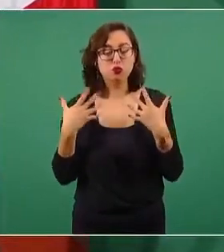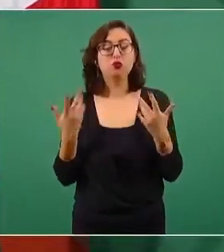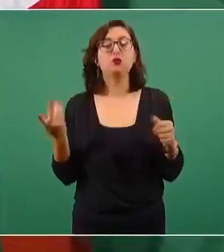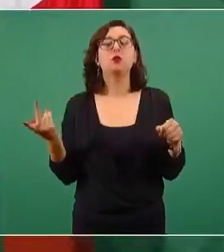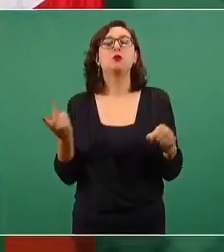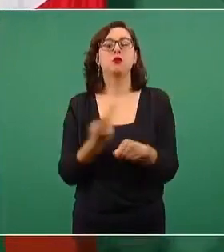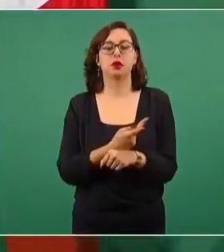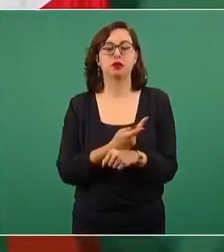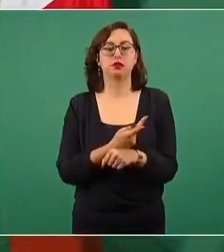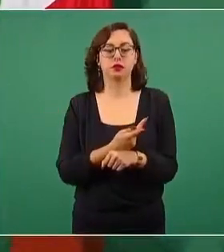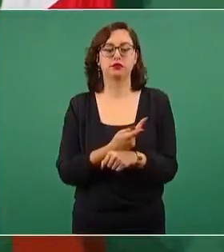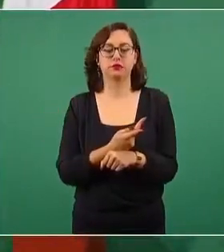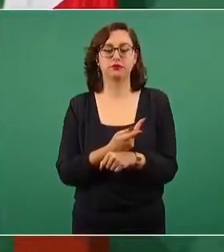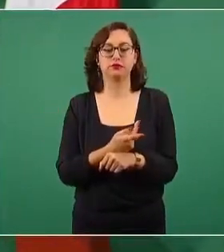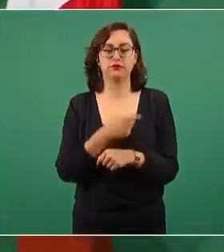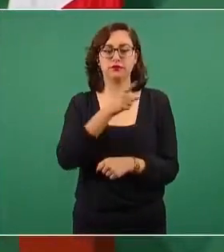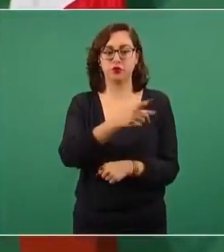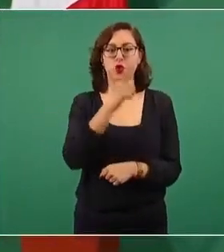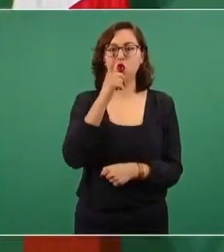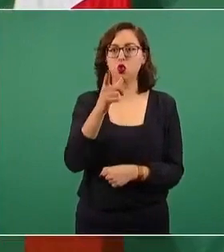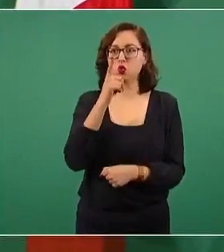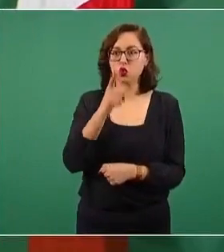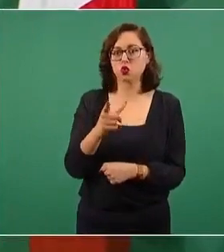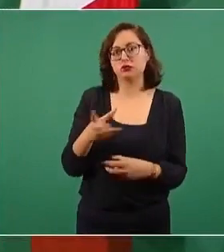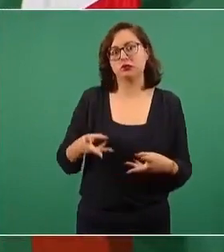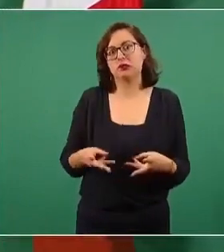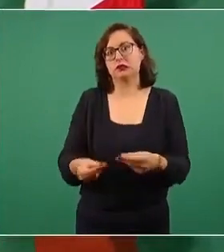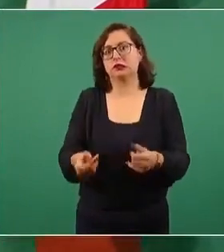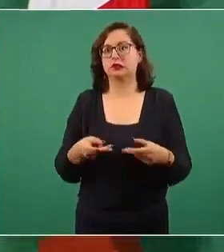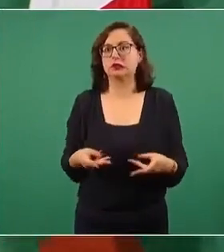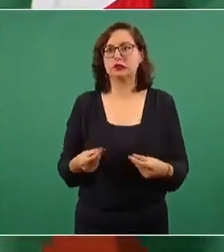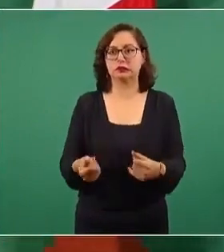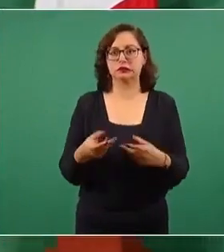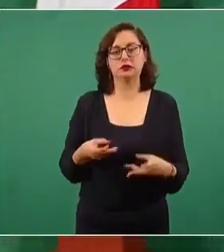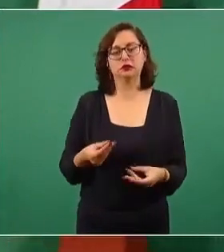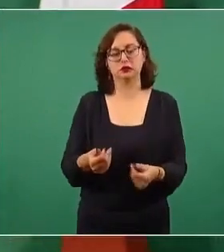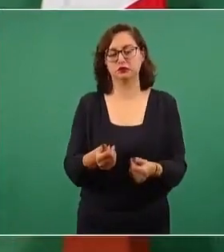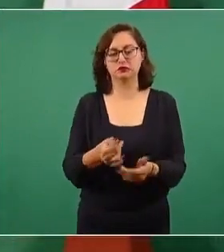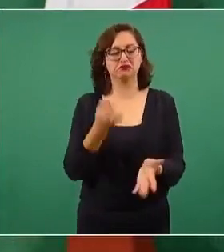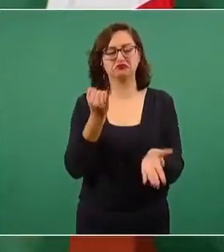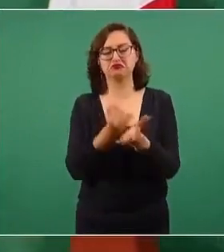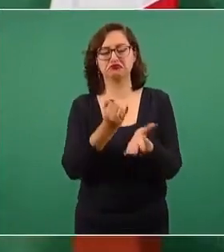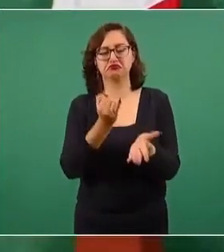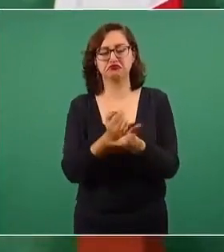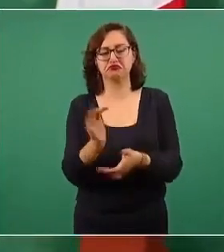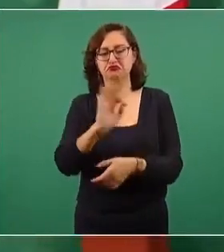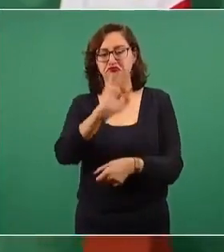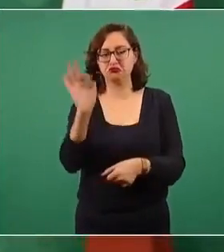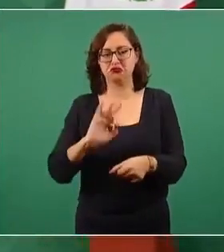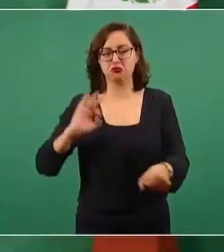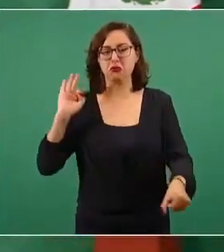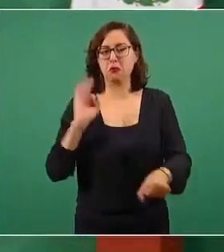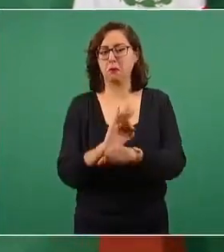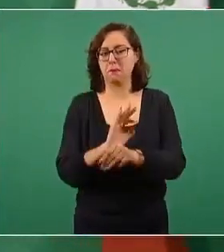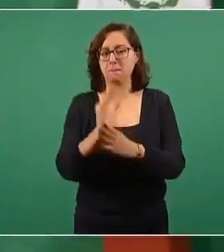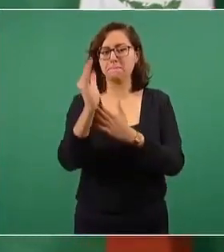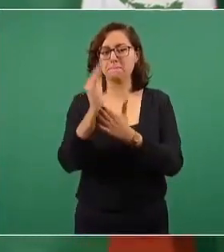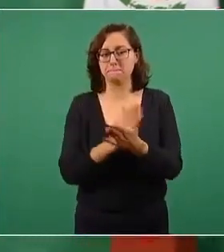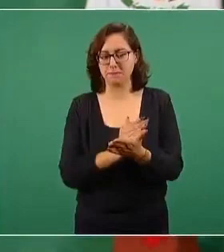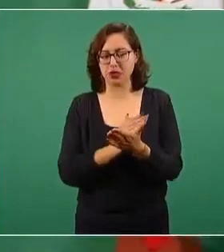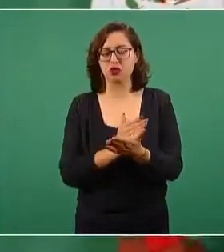se reduzca el precio de la luz, de la energía eléctrica en Sonora.